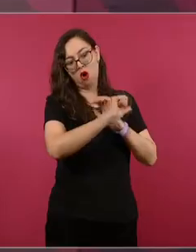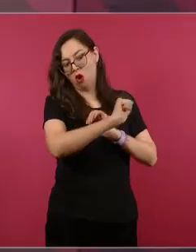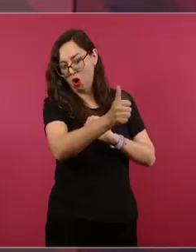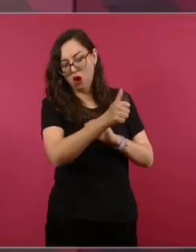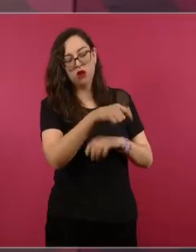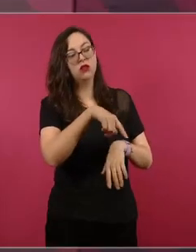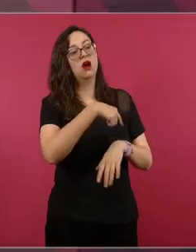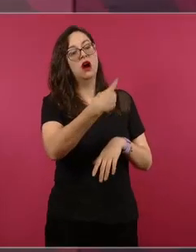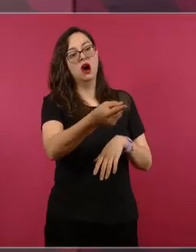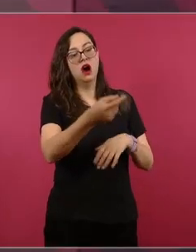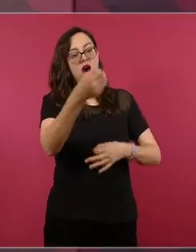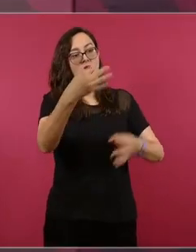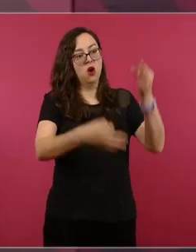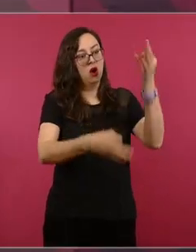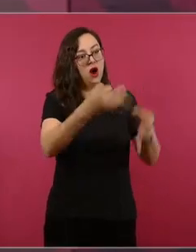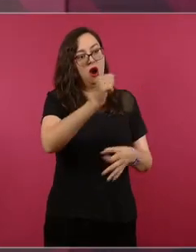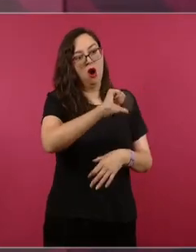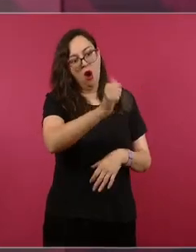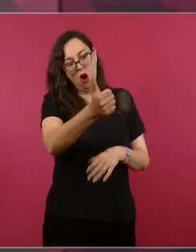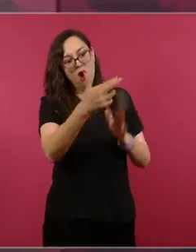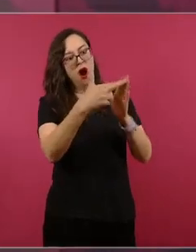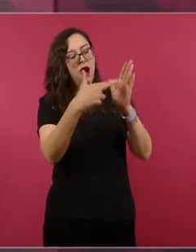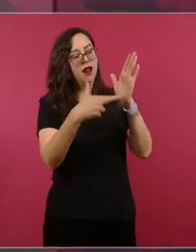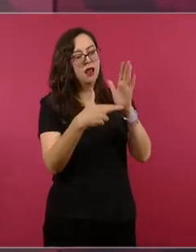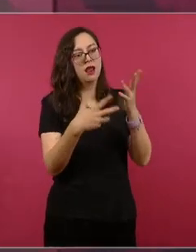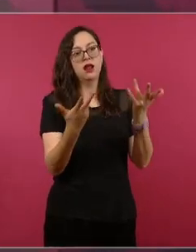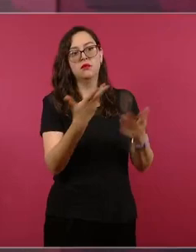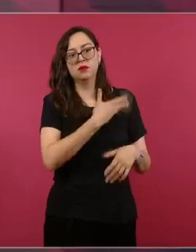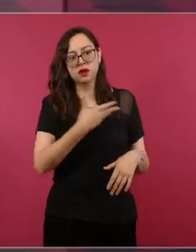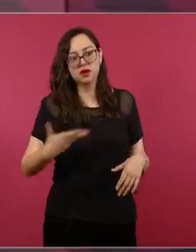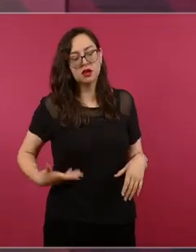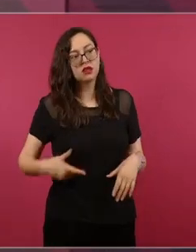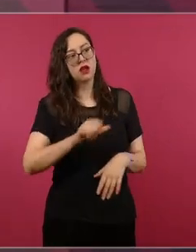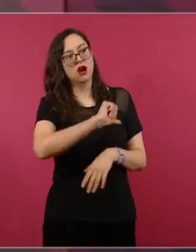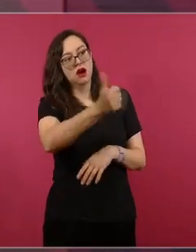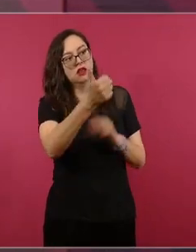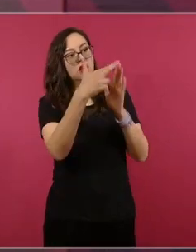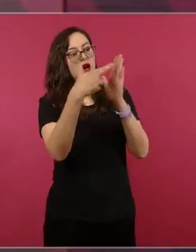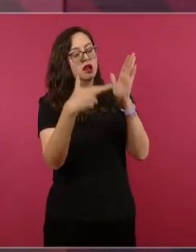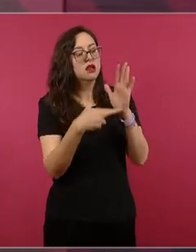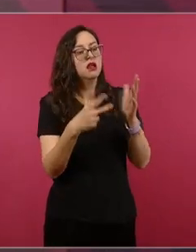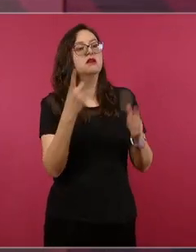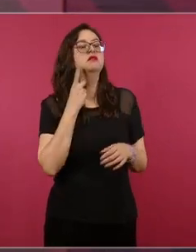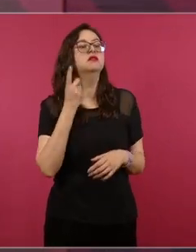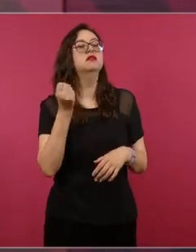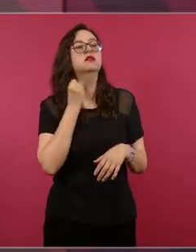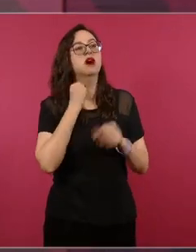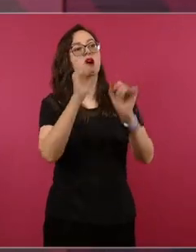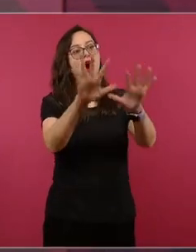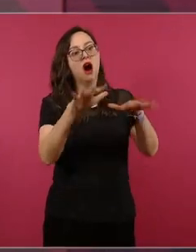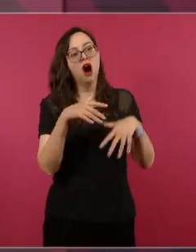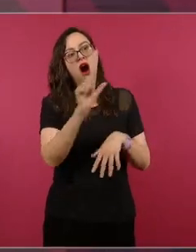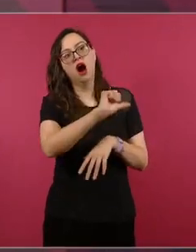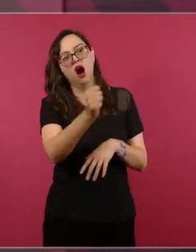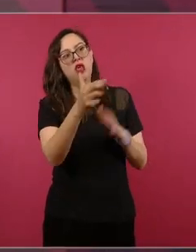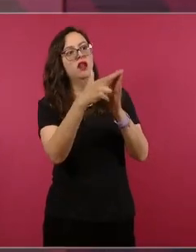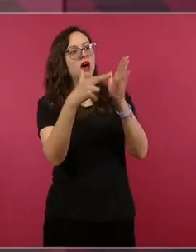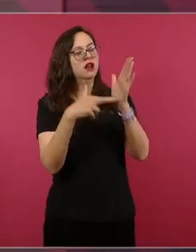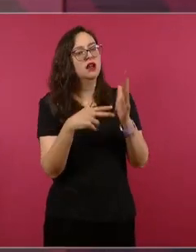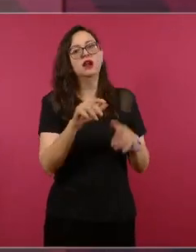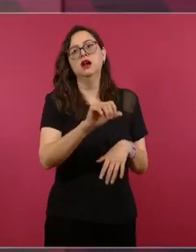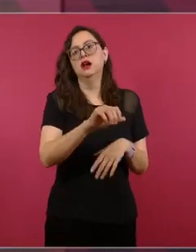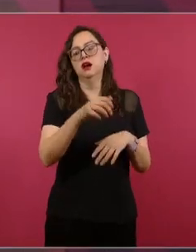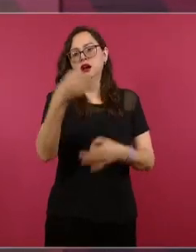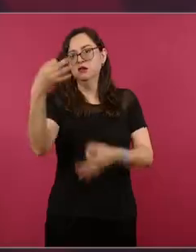tiene su política, el Congreso tiene su política, el Poder Judicial tiene su política.